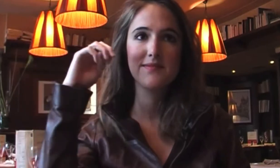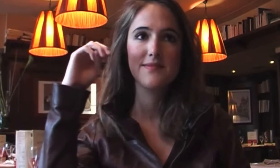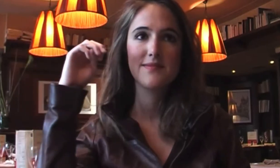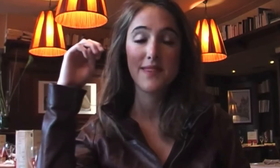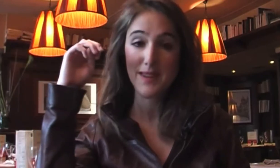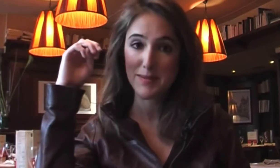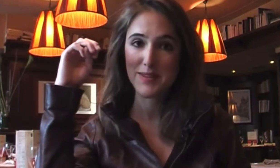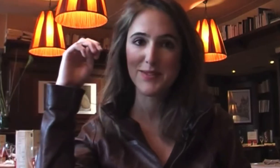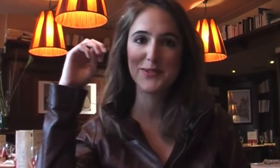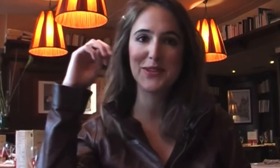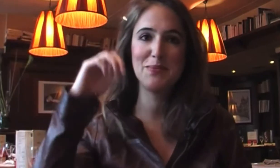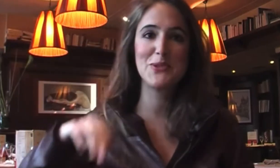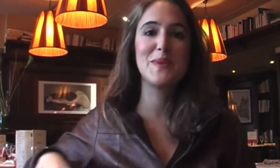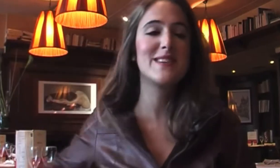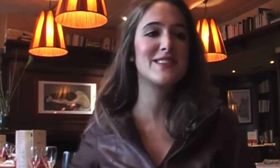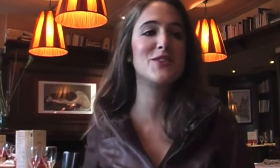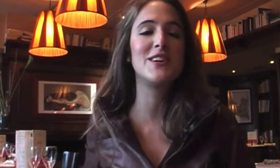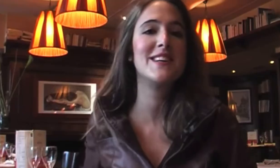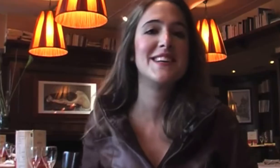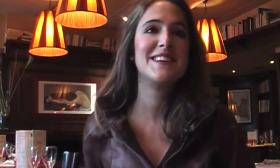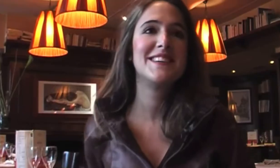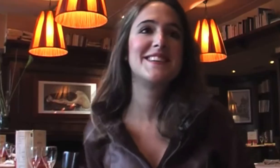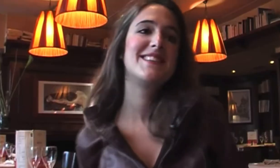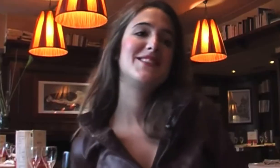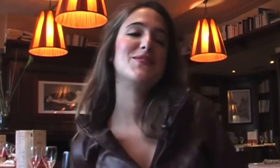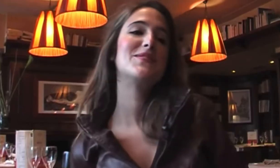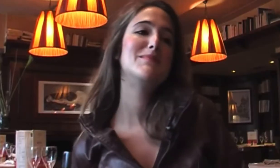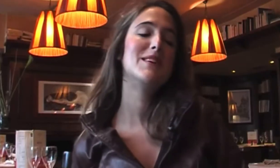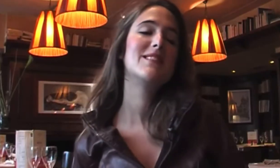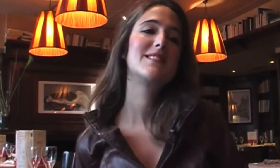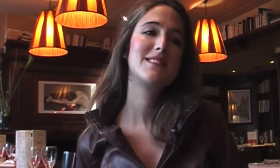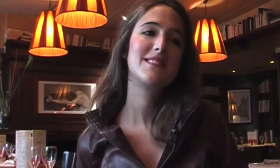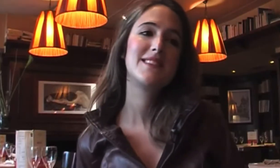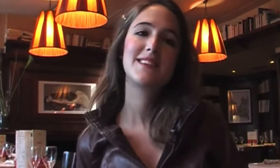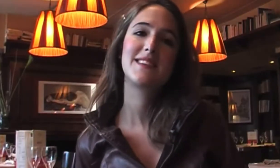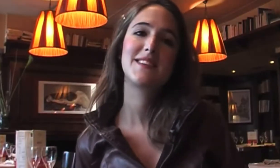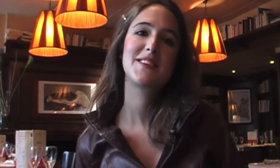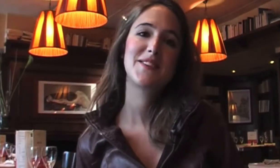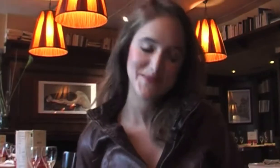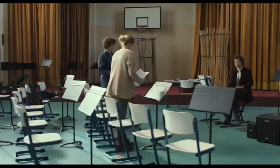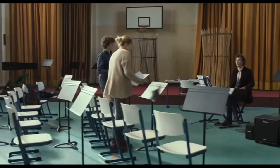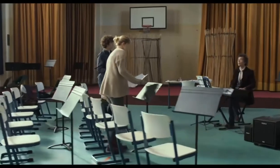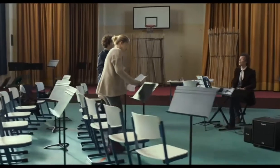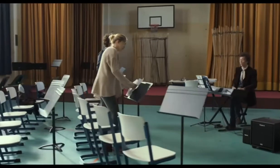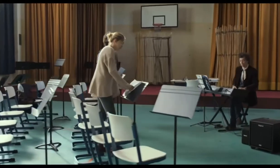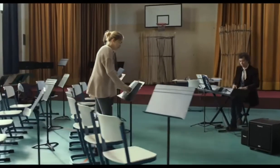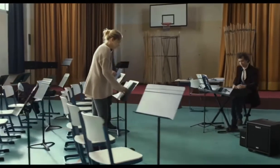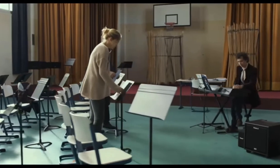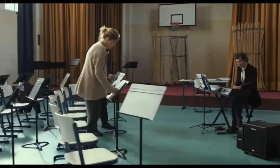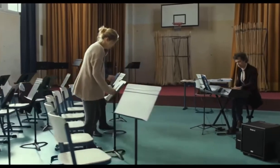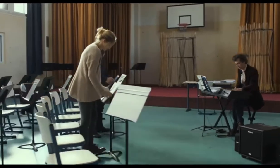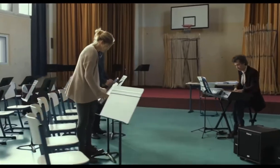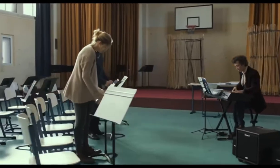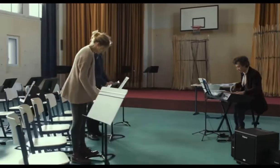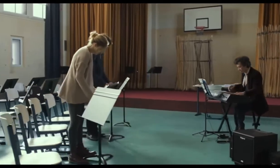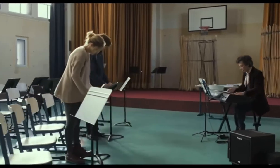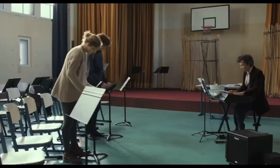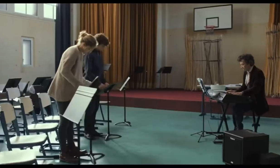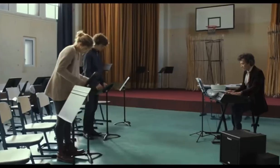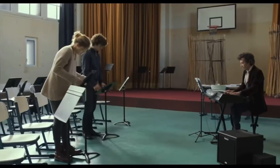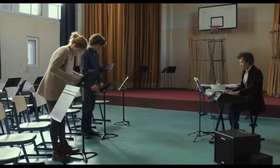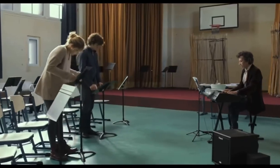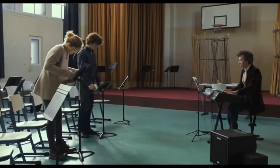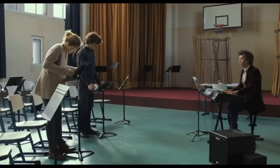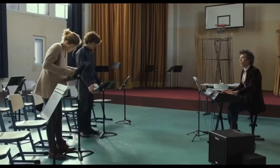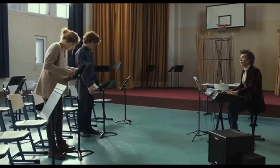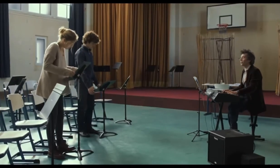que descubre que tiene talento para cantar, pero seguir ese sueño podría romper con la dinámica familiar. La película se lanzó en 2014